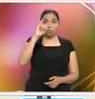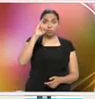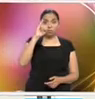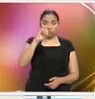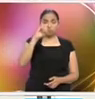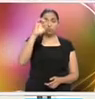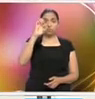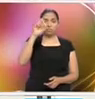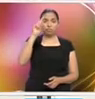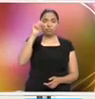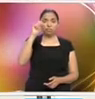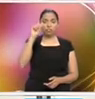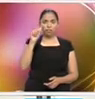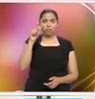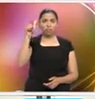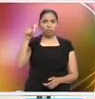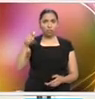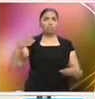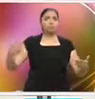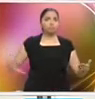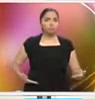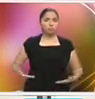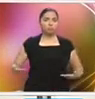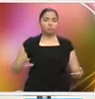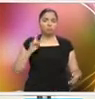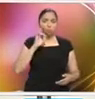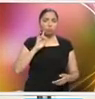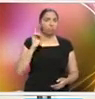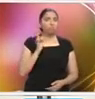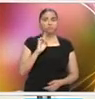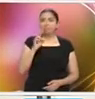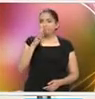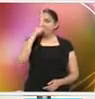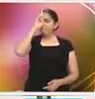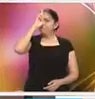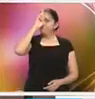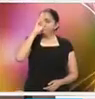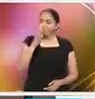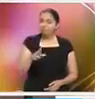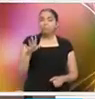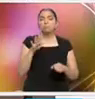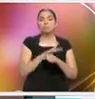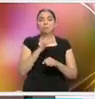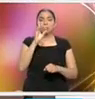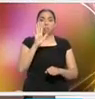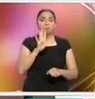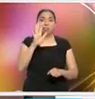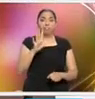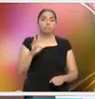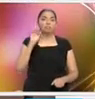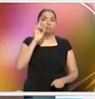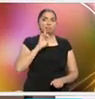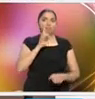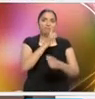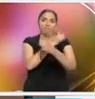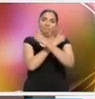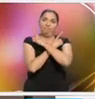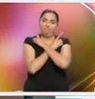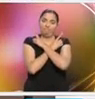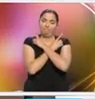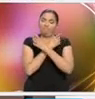en el teatro, se consideraba una cosa vulgar, o sea que, el feminismo también estaba un poco atrasado. Las señoras en su